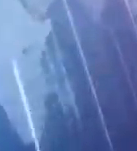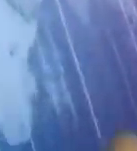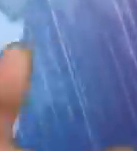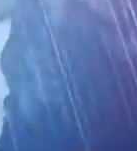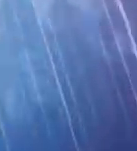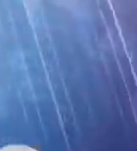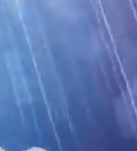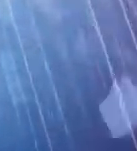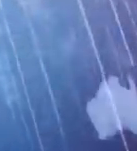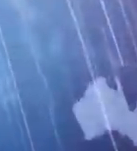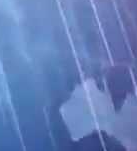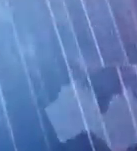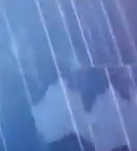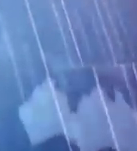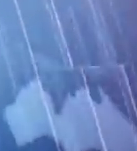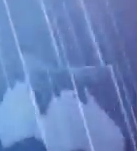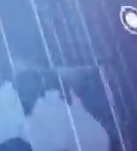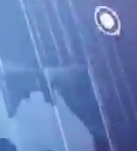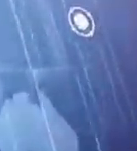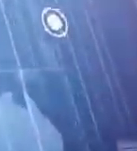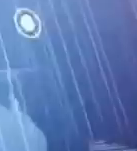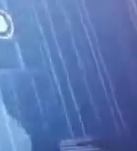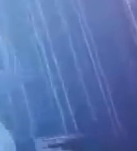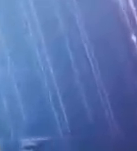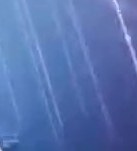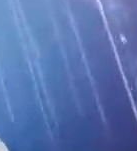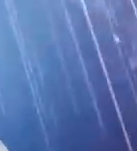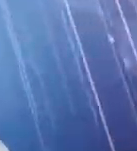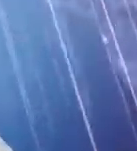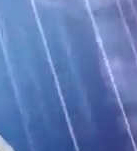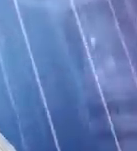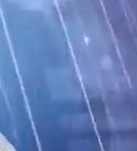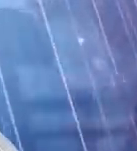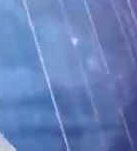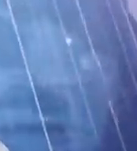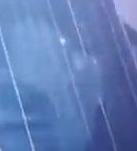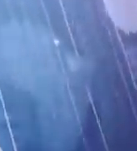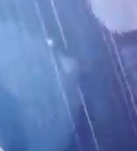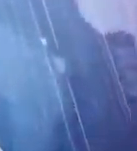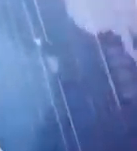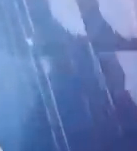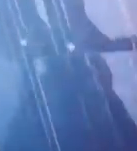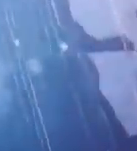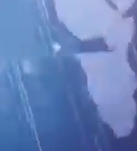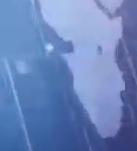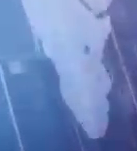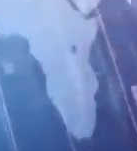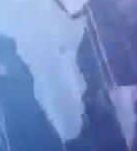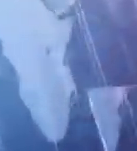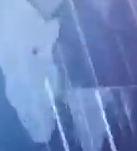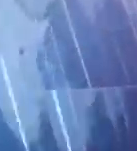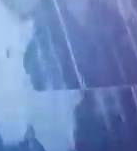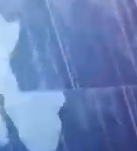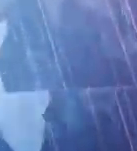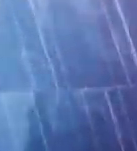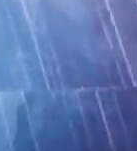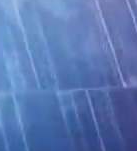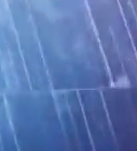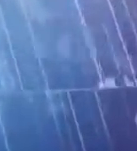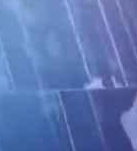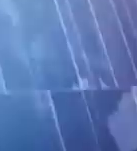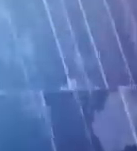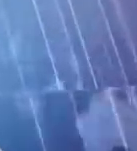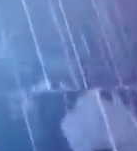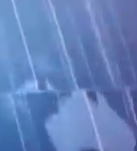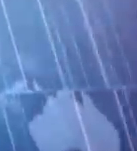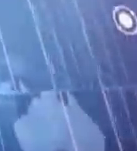que sabemos que está vinculado con Borolas y con el Librando, se bajó del avión comercial en el que viajaba a Villahermosa. Un